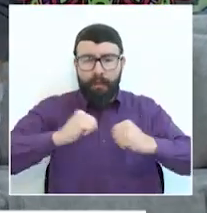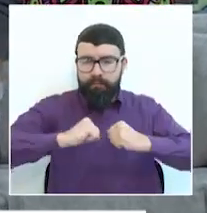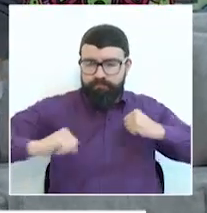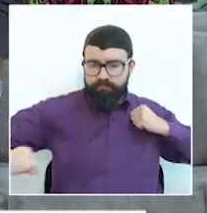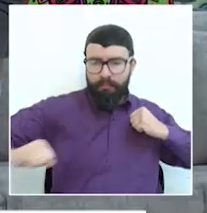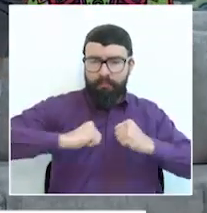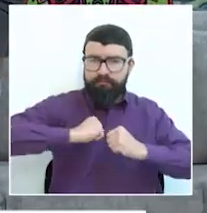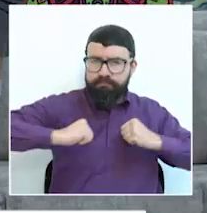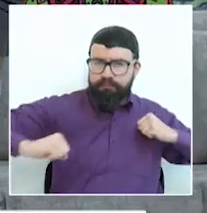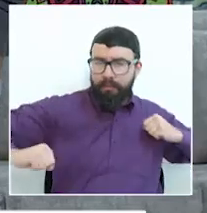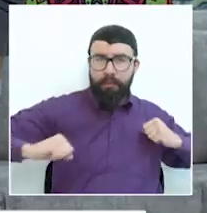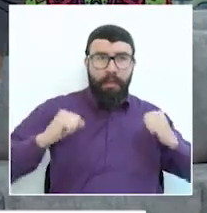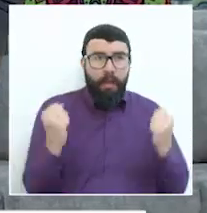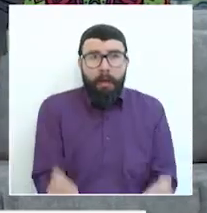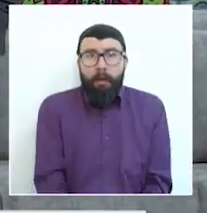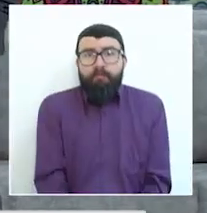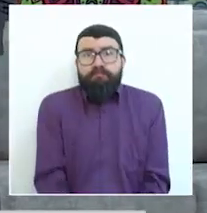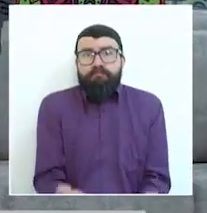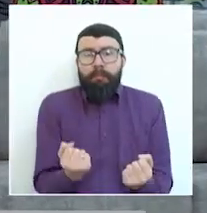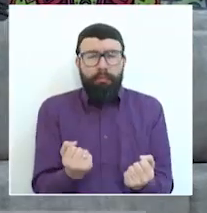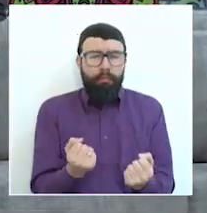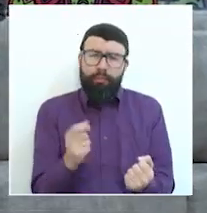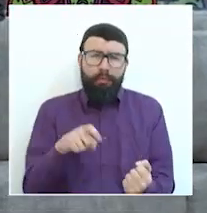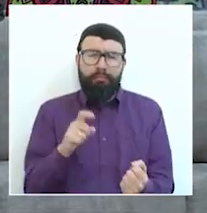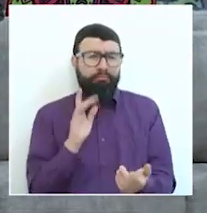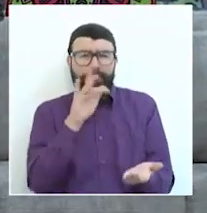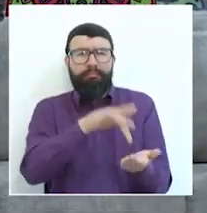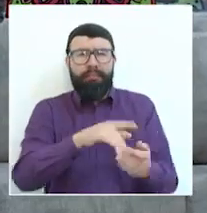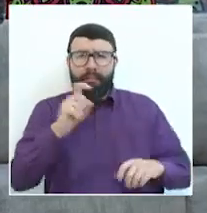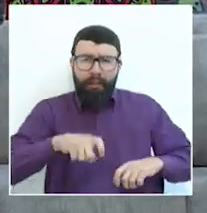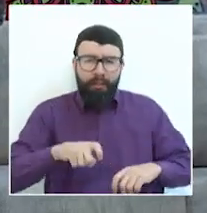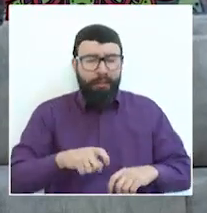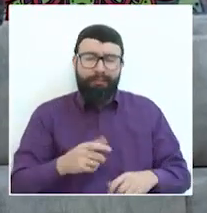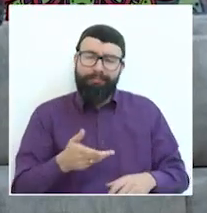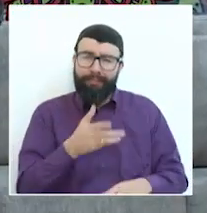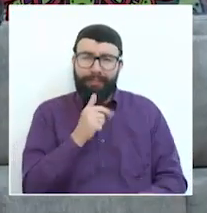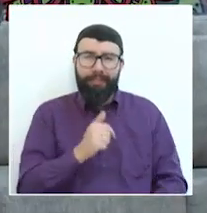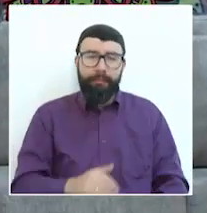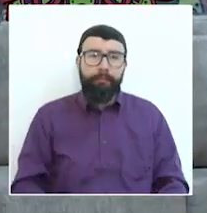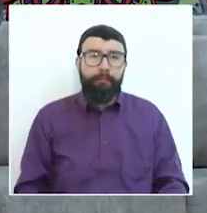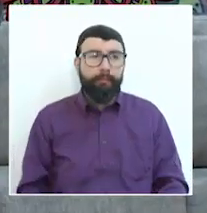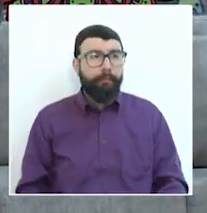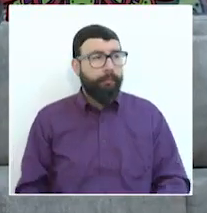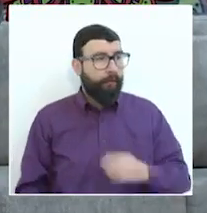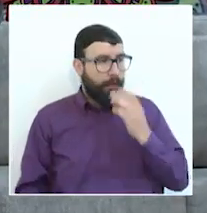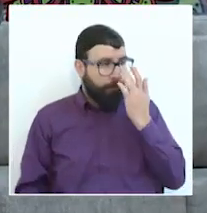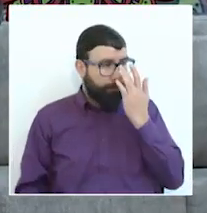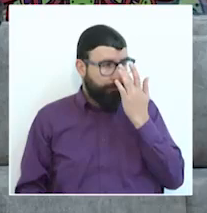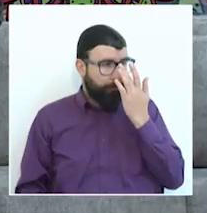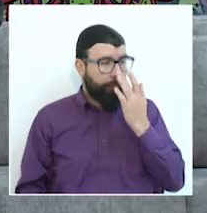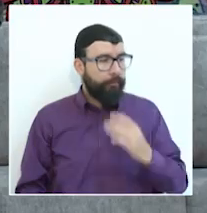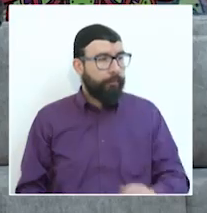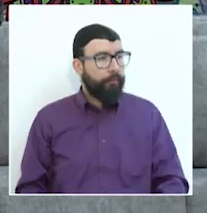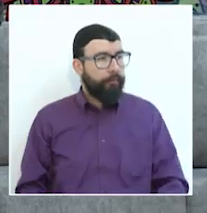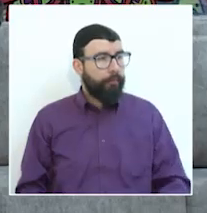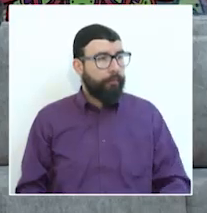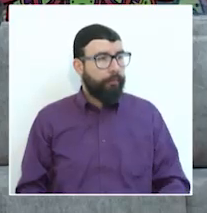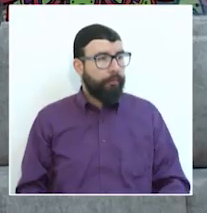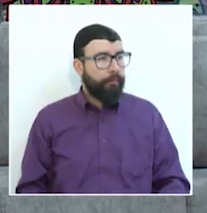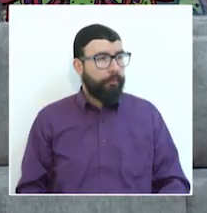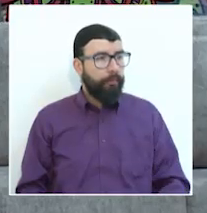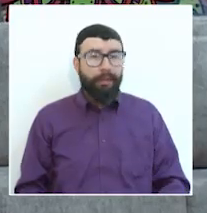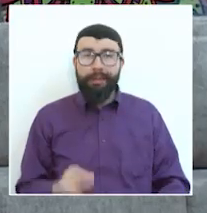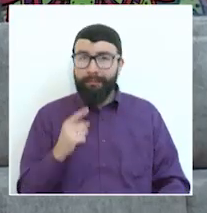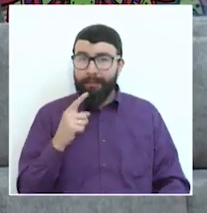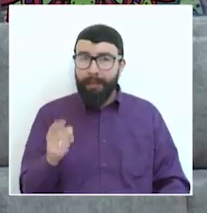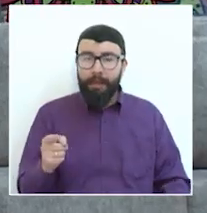no tienen que ir ni siquiera a un gimnasio. Entonces, vamos a agarrar aquí, jalamos hacia atrás y